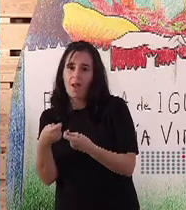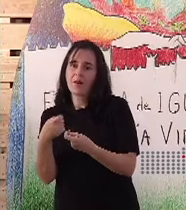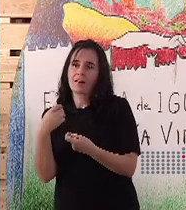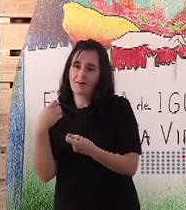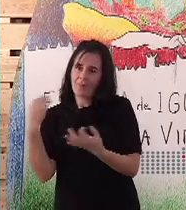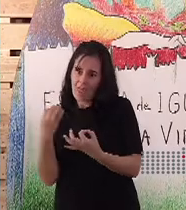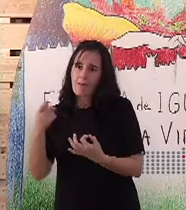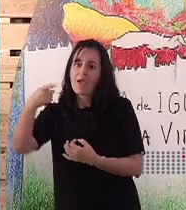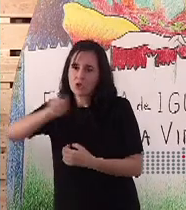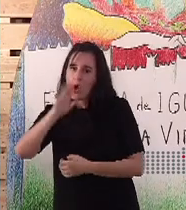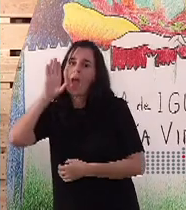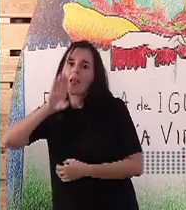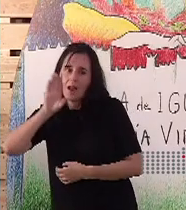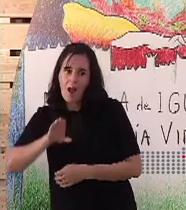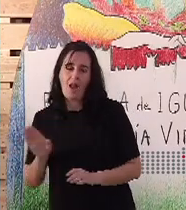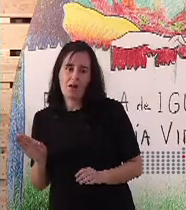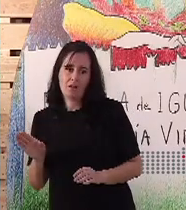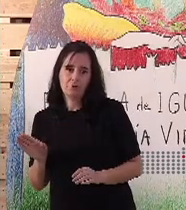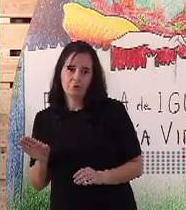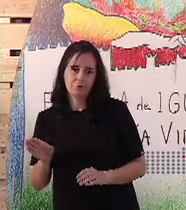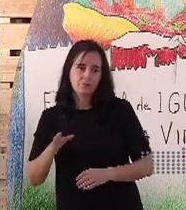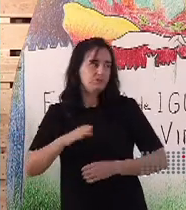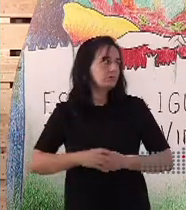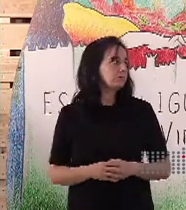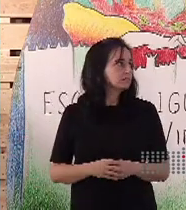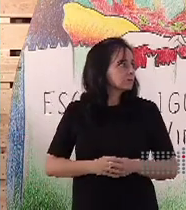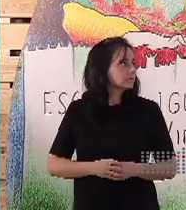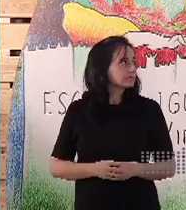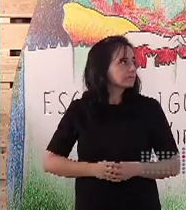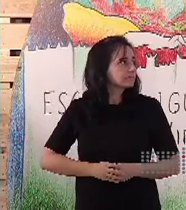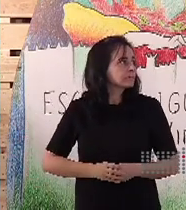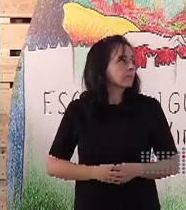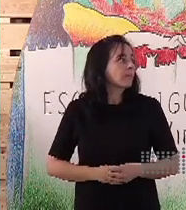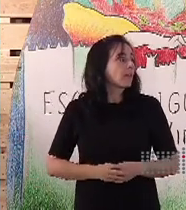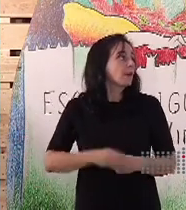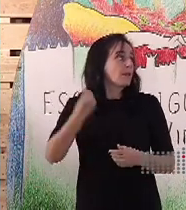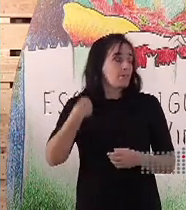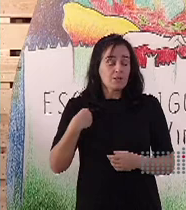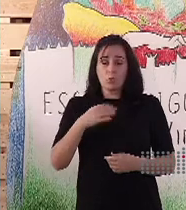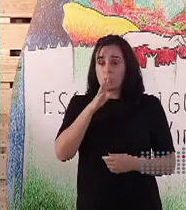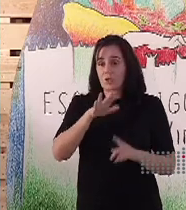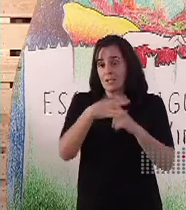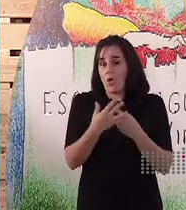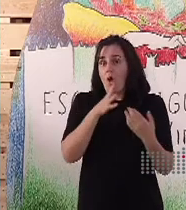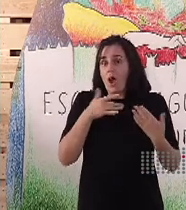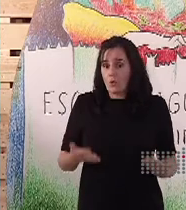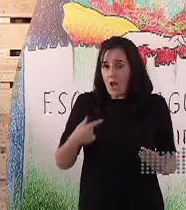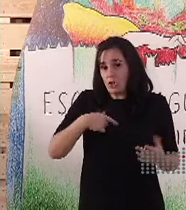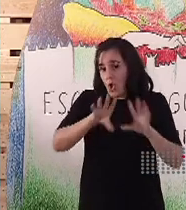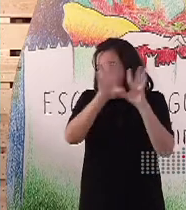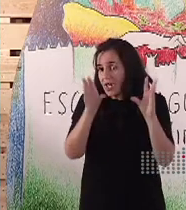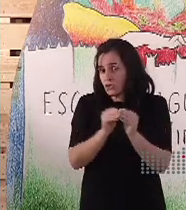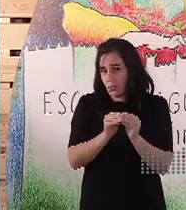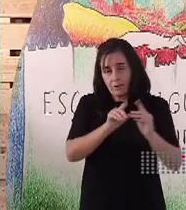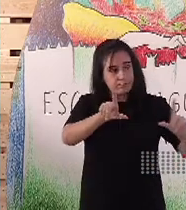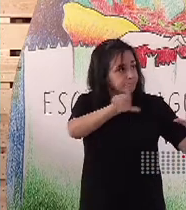Aí, como podría ser noutro tipo de violencia de xénero, non? O que está pasando actualmente eu resumiría